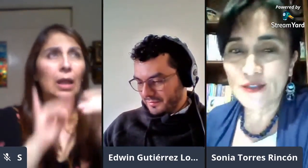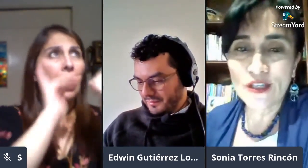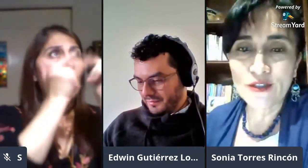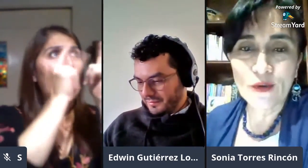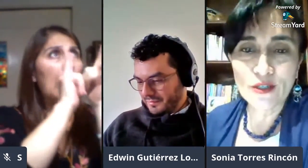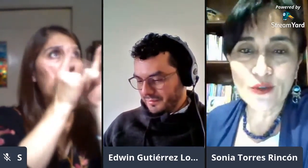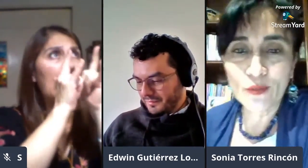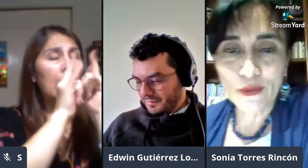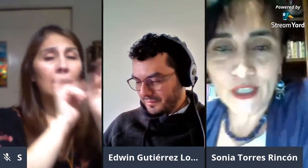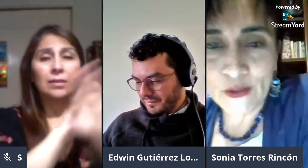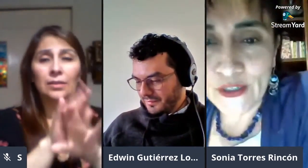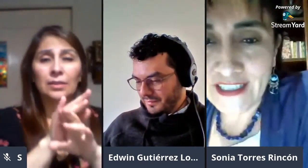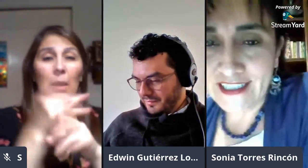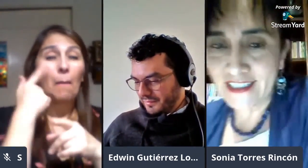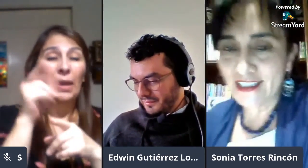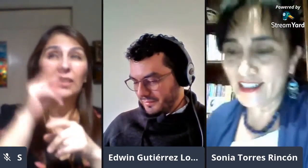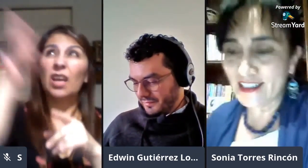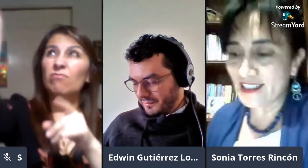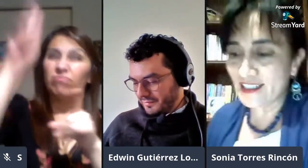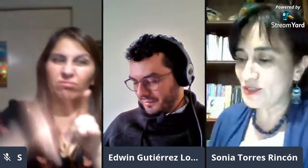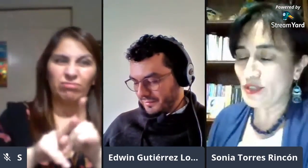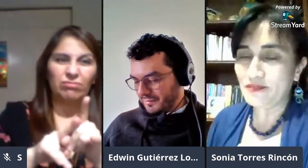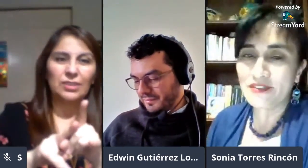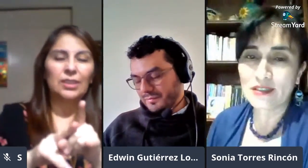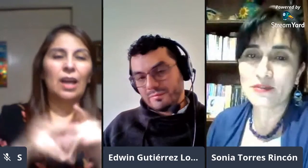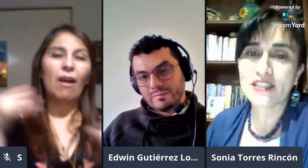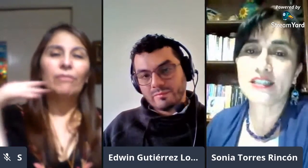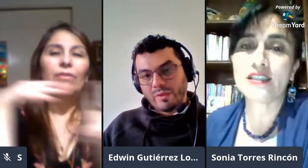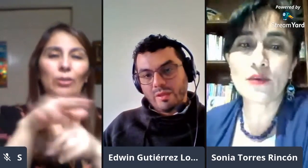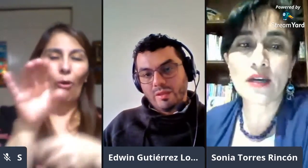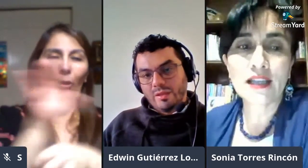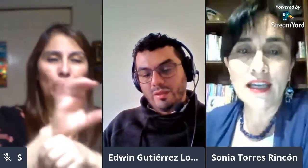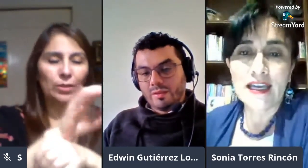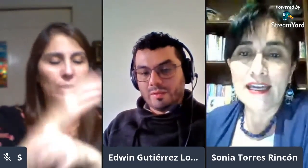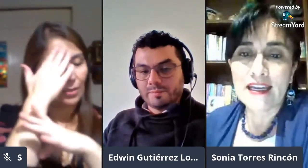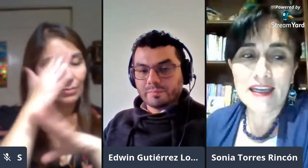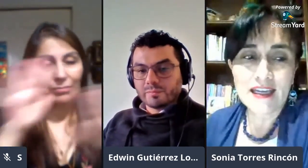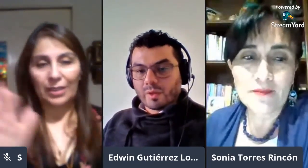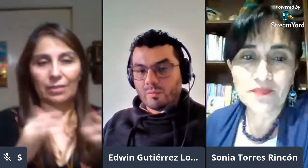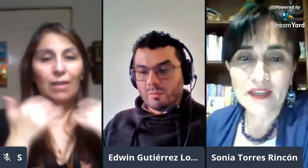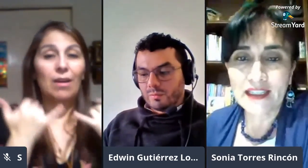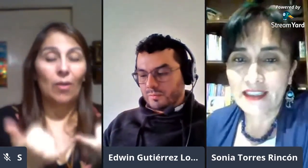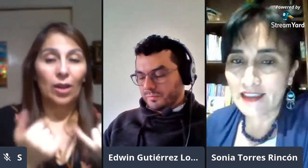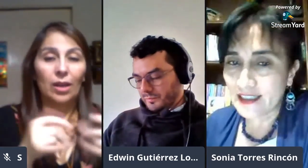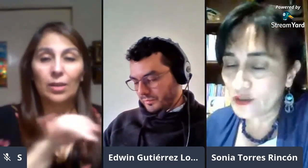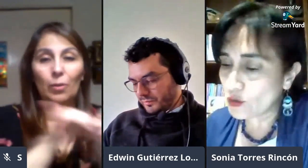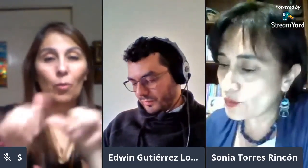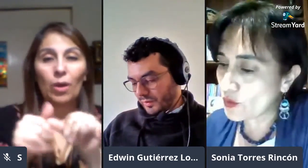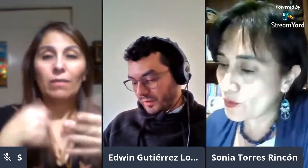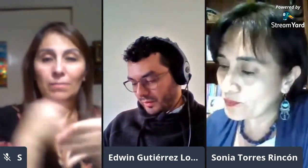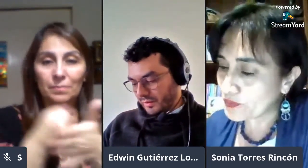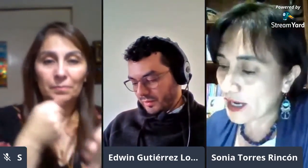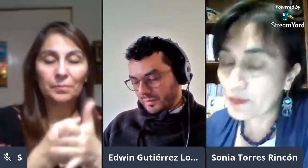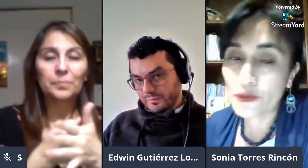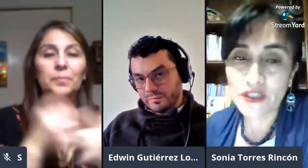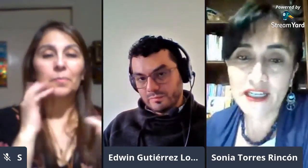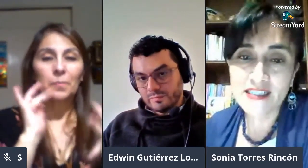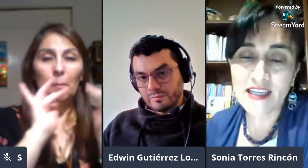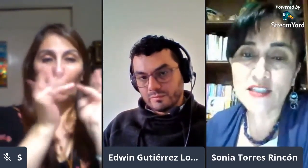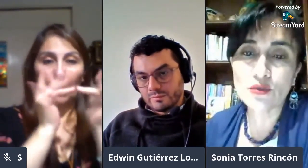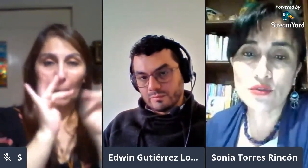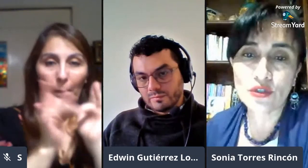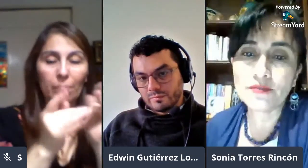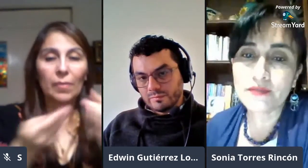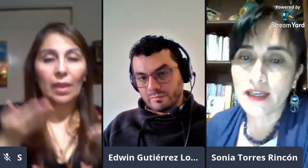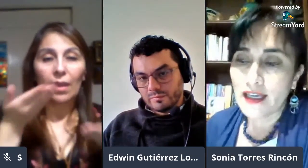un rayo dañó varios computadores, etcétera. Entonces, bueno, estamos aquí igual intentando como aportar a